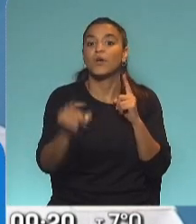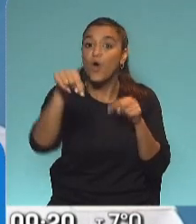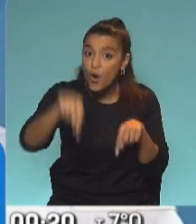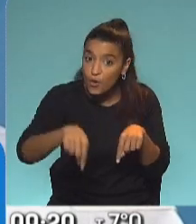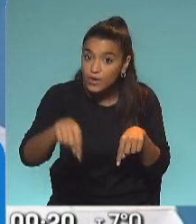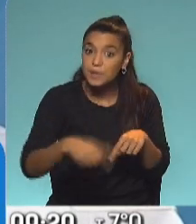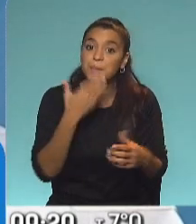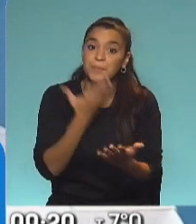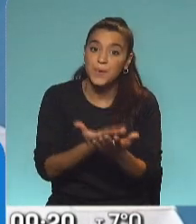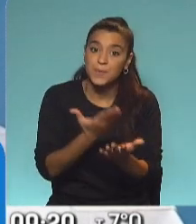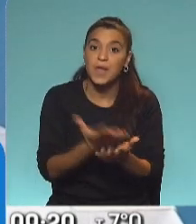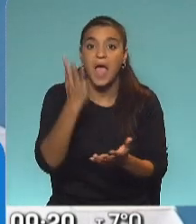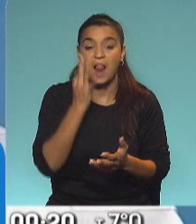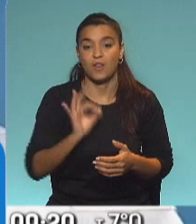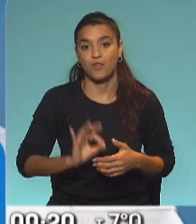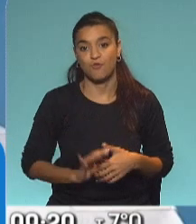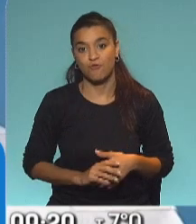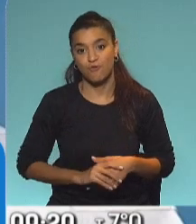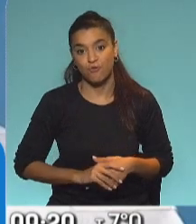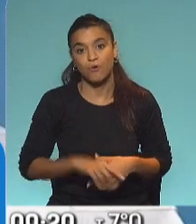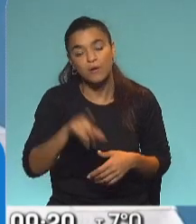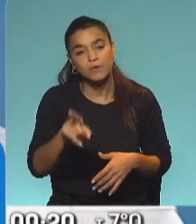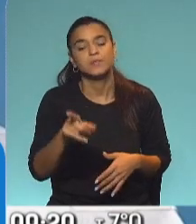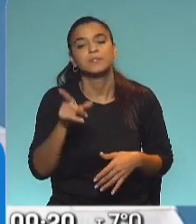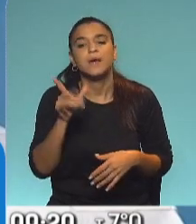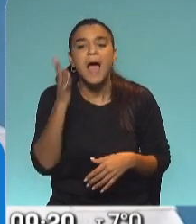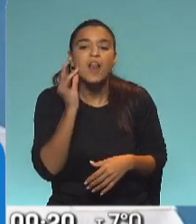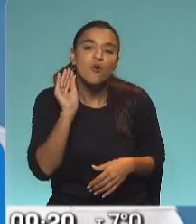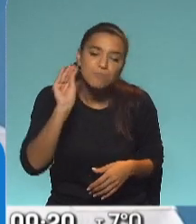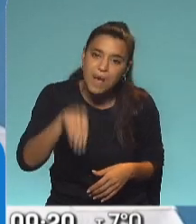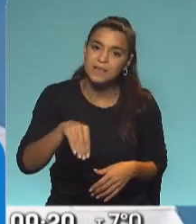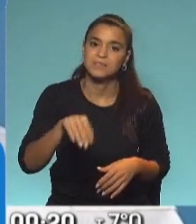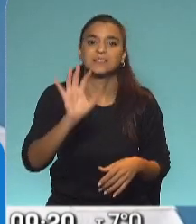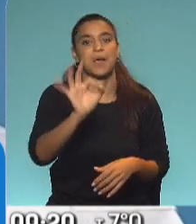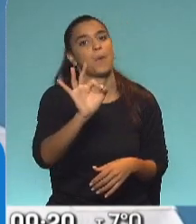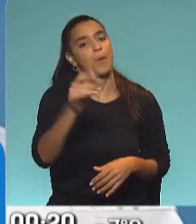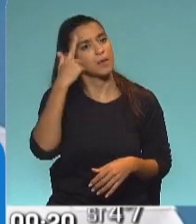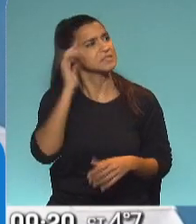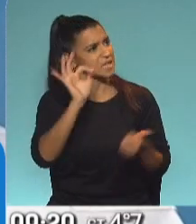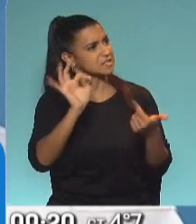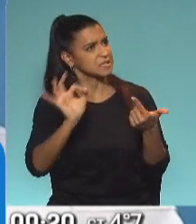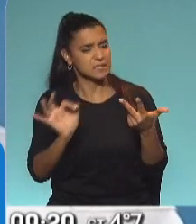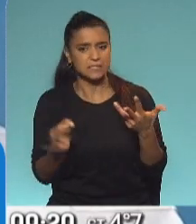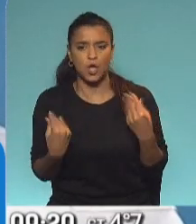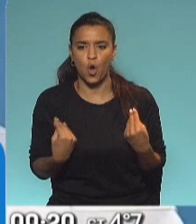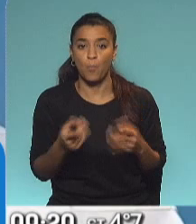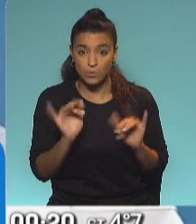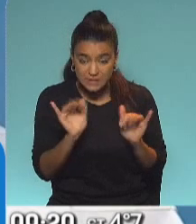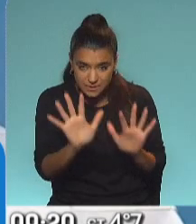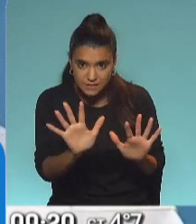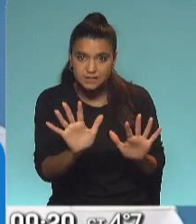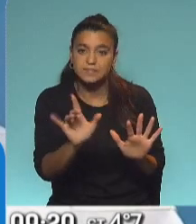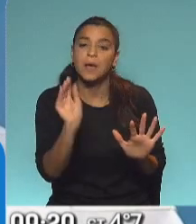Hoy les proponemos algo, que aportemos algo más a ese saber de cómo cuidarnos.